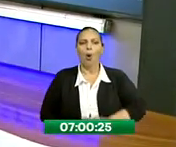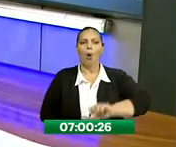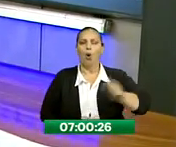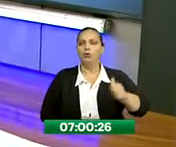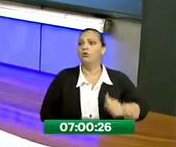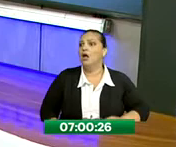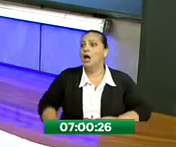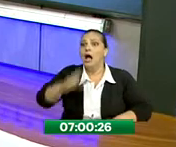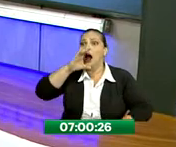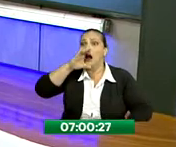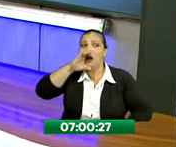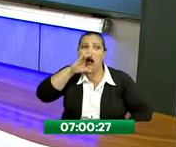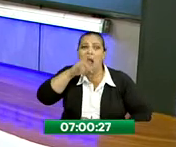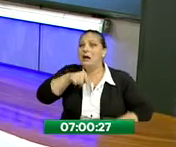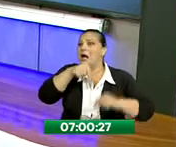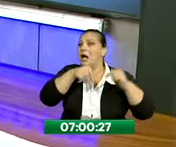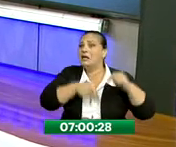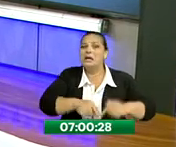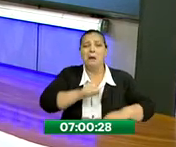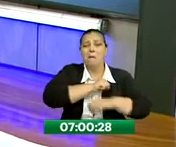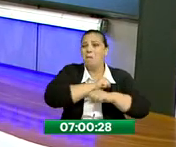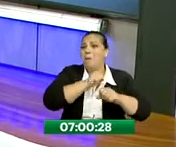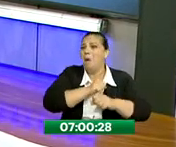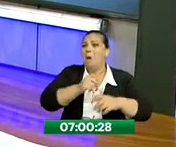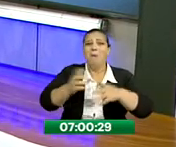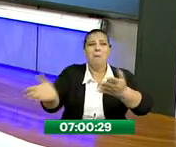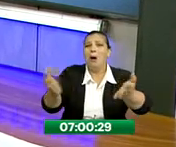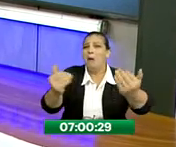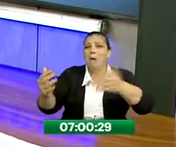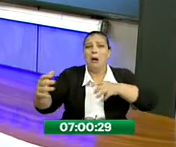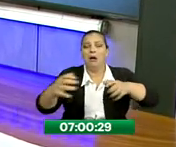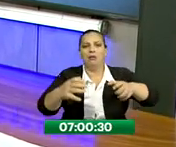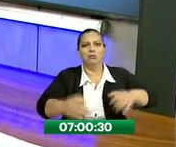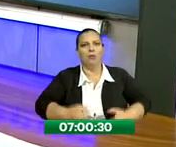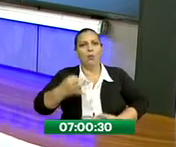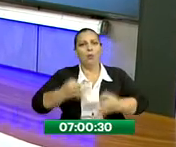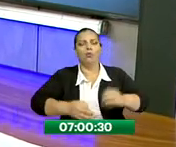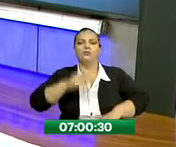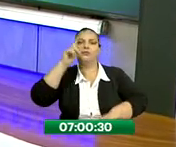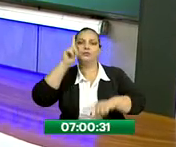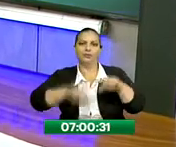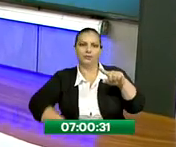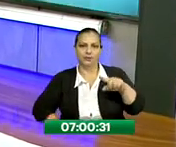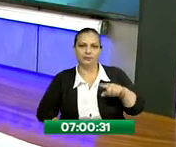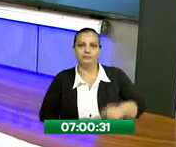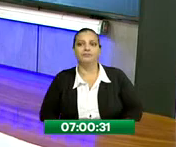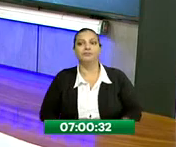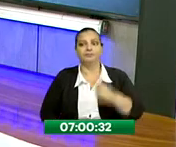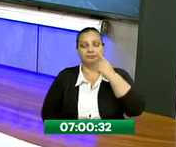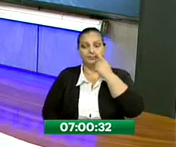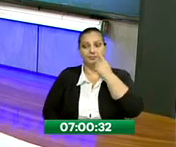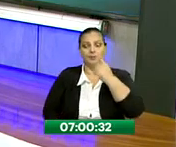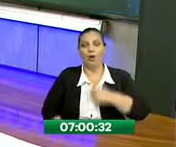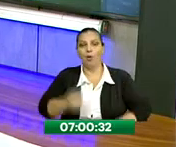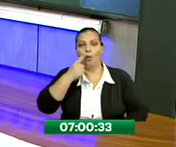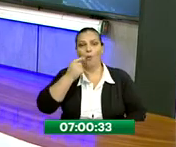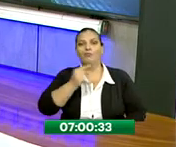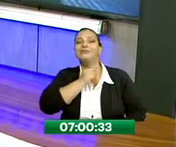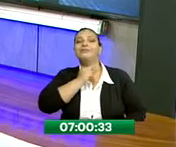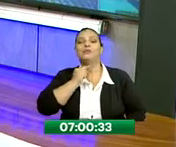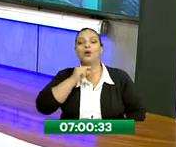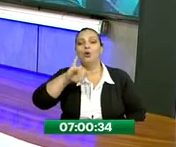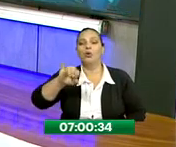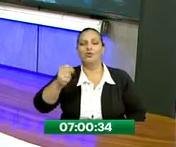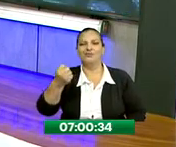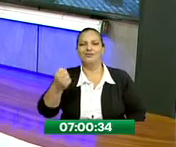Emperador. Entre ellos, el expresidente del Consejo de Participación Ciudadana, José Carlos Tuárez. Sin embargo, más